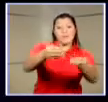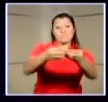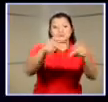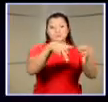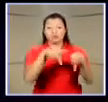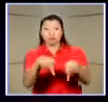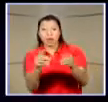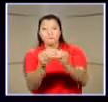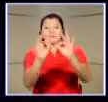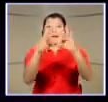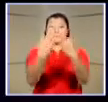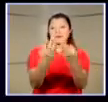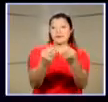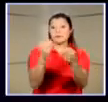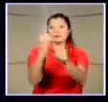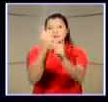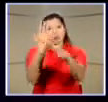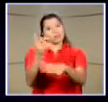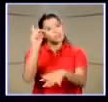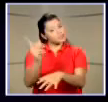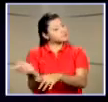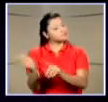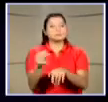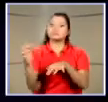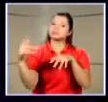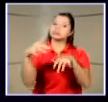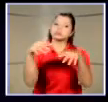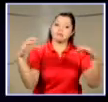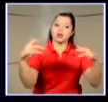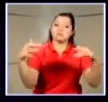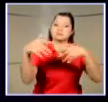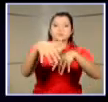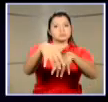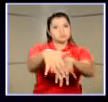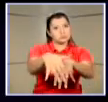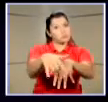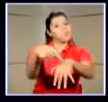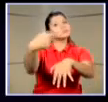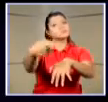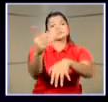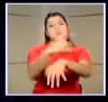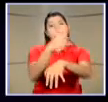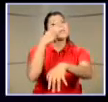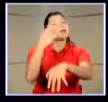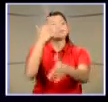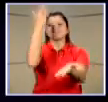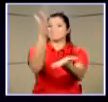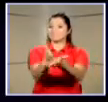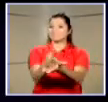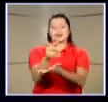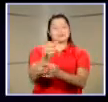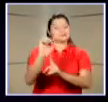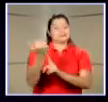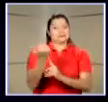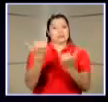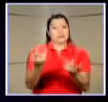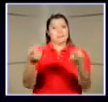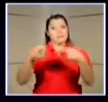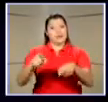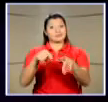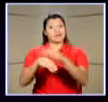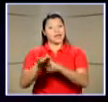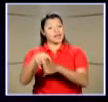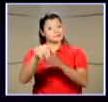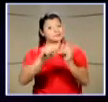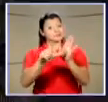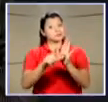familias, más usuarios tienen que salir a las calles en los próximos días para parar este desastre que está ocurriendo en el